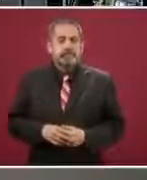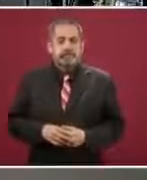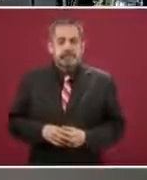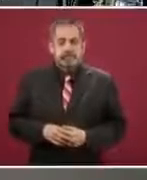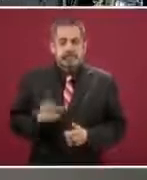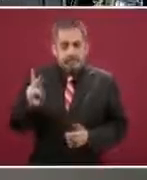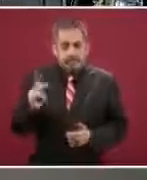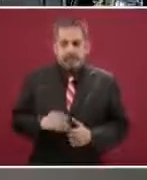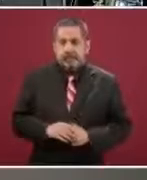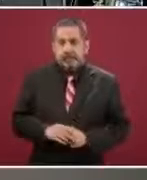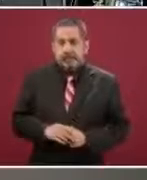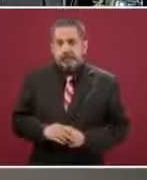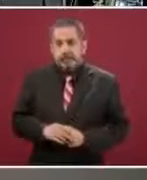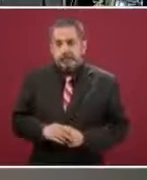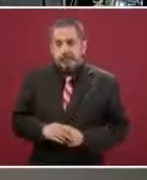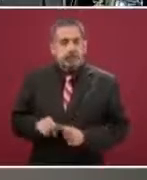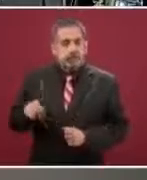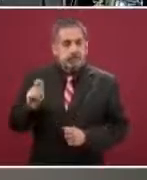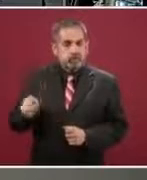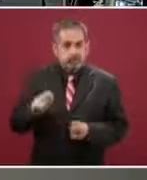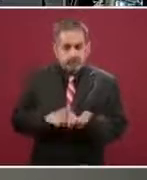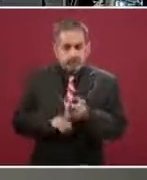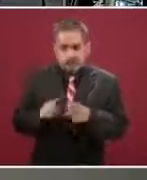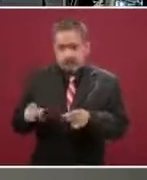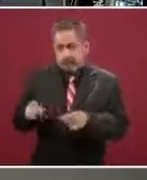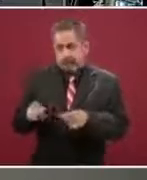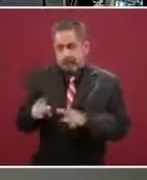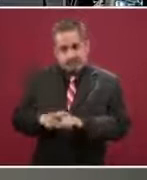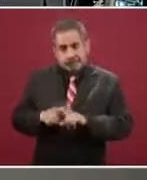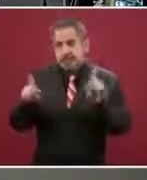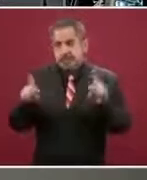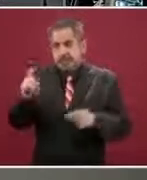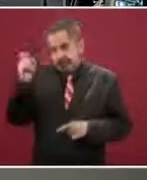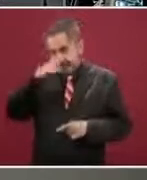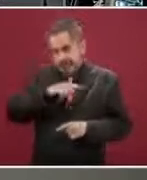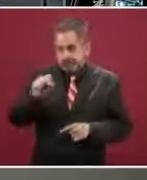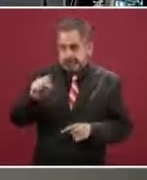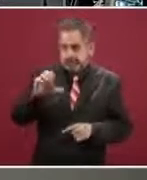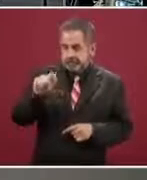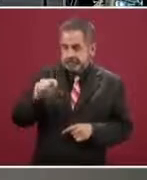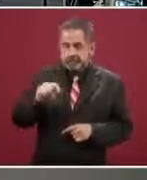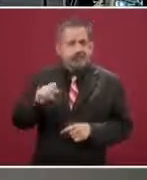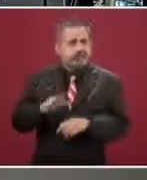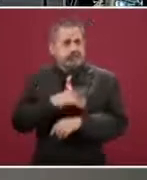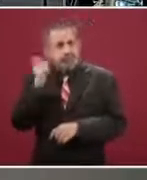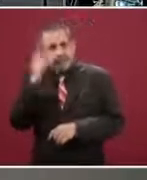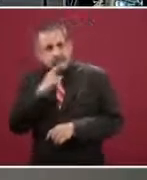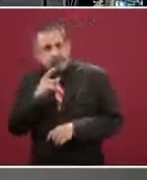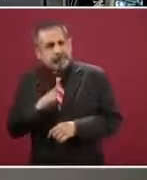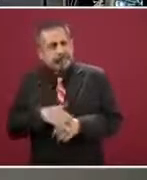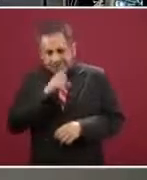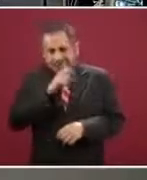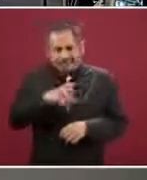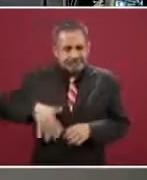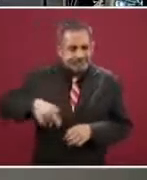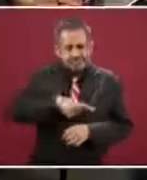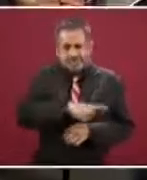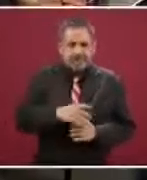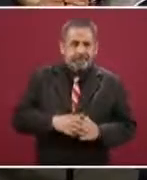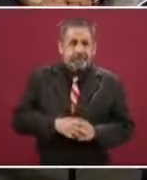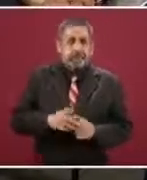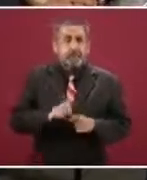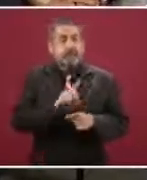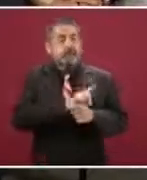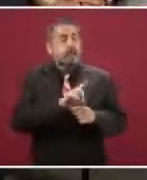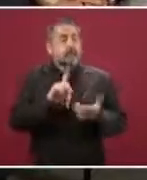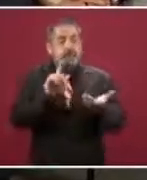Sin embargo, su situación es mucho más difícil por esto que hablábamos. Imagínense, desde el